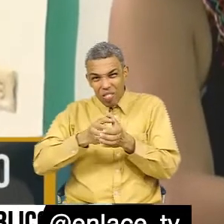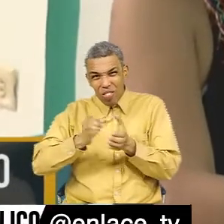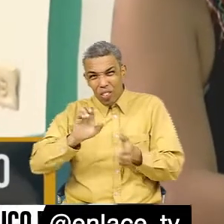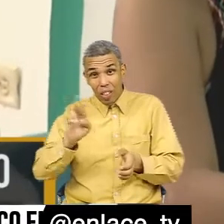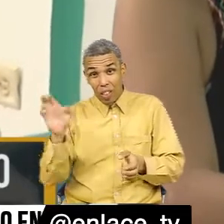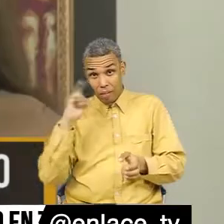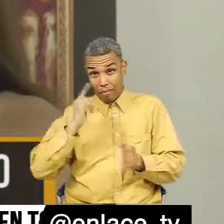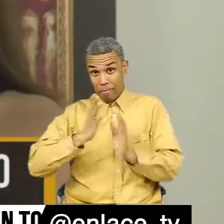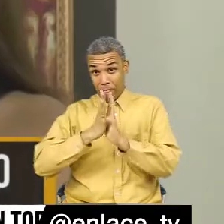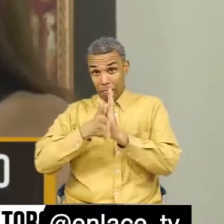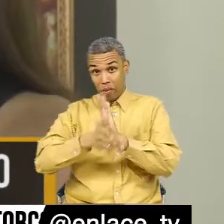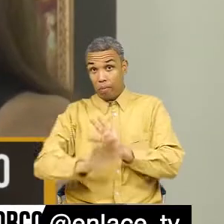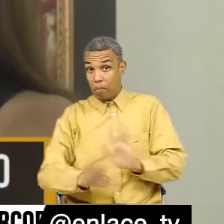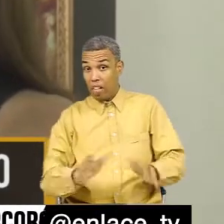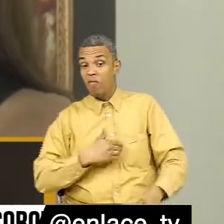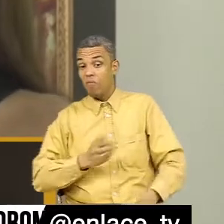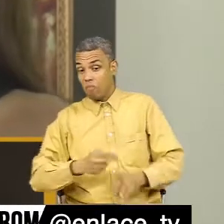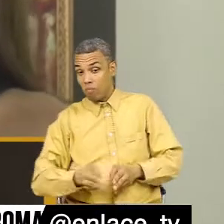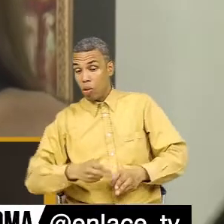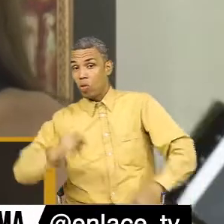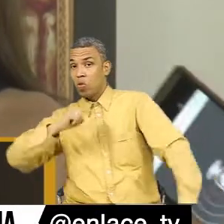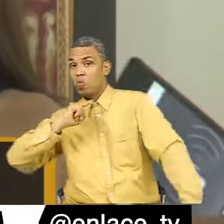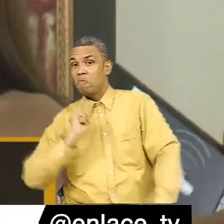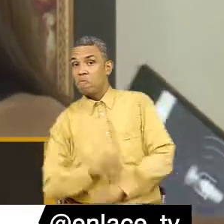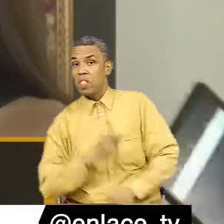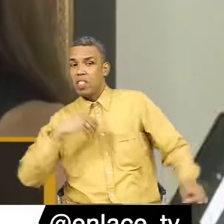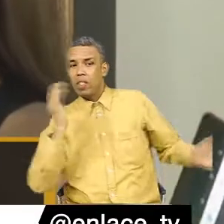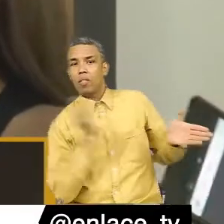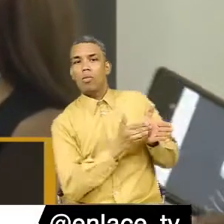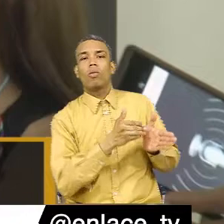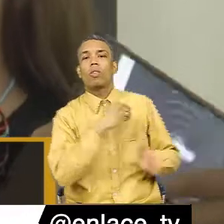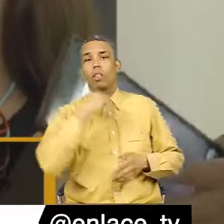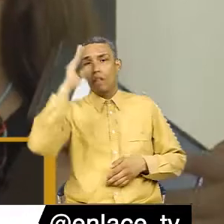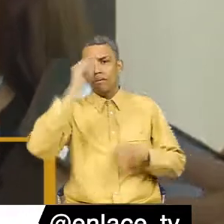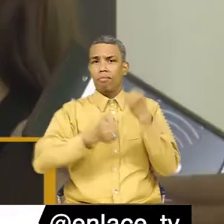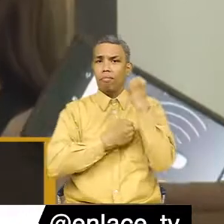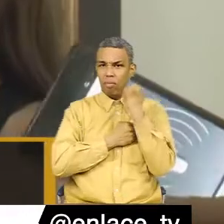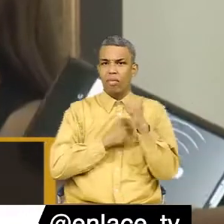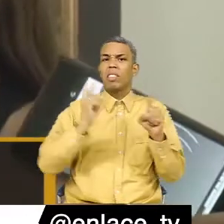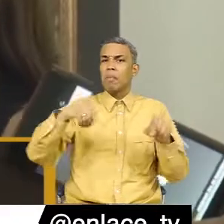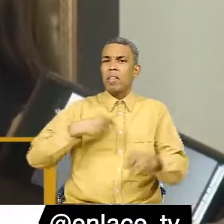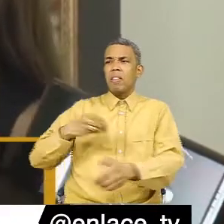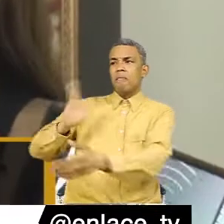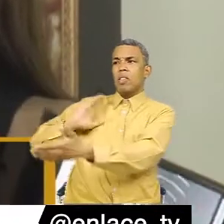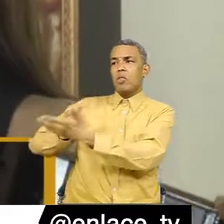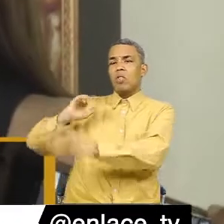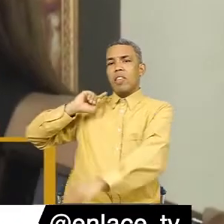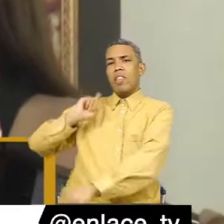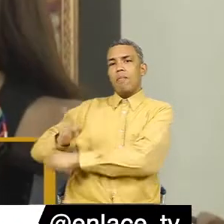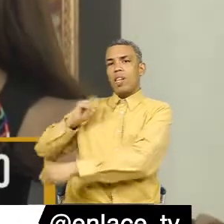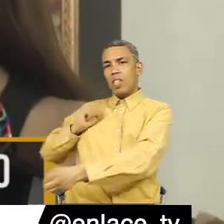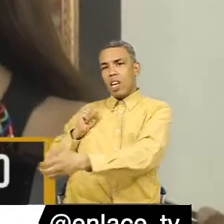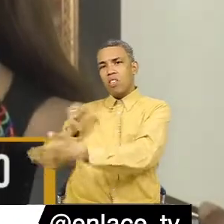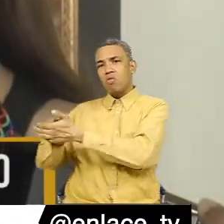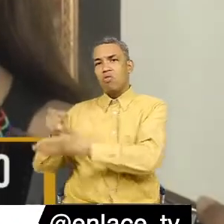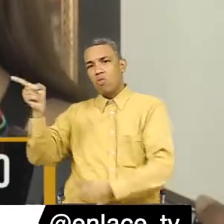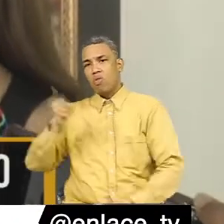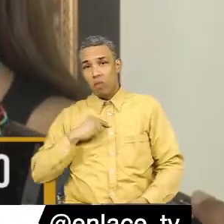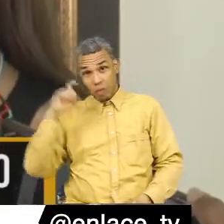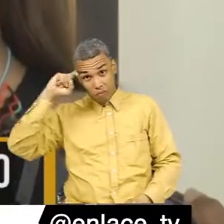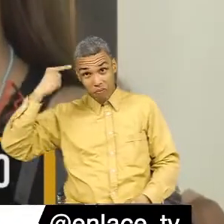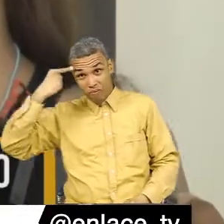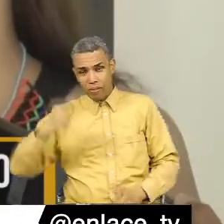denuncias correspondientes. No solo contra el Estado, sino también vamos a pedir la investigación formal, la apertura de la investigación formal de los militares